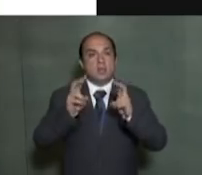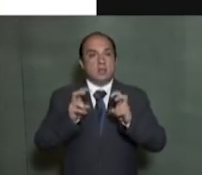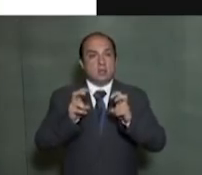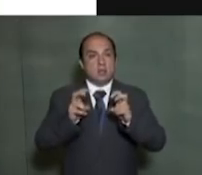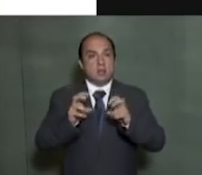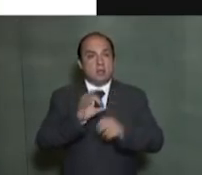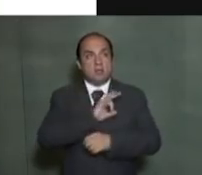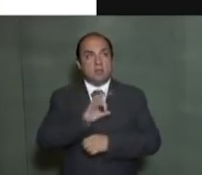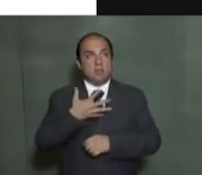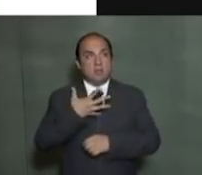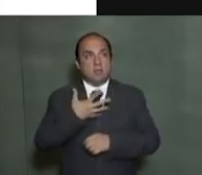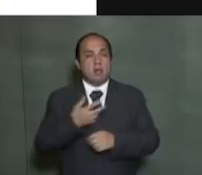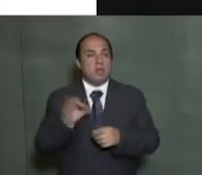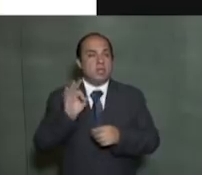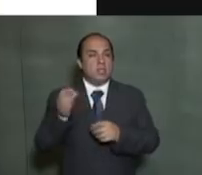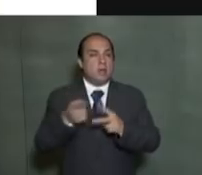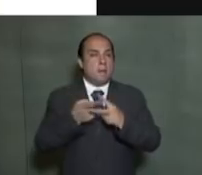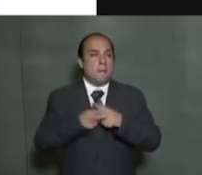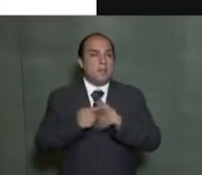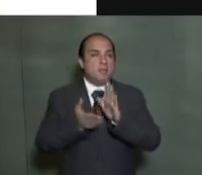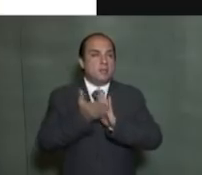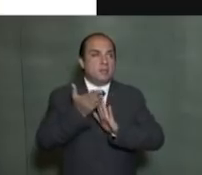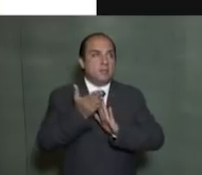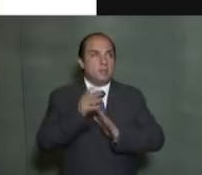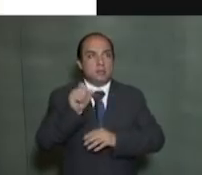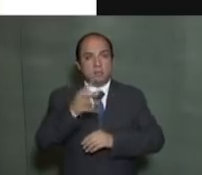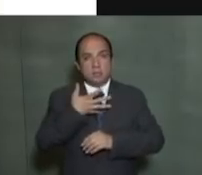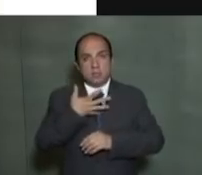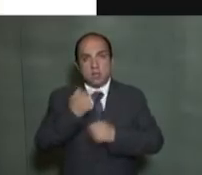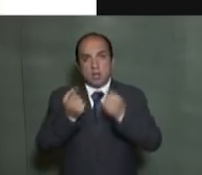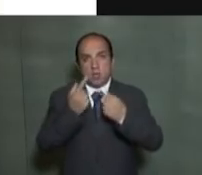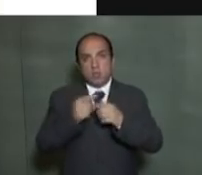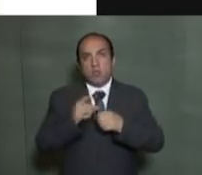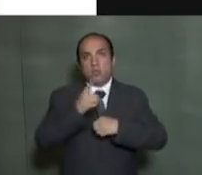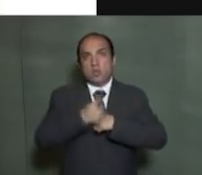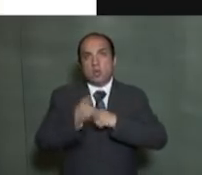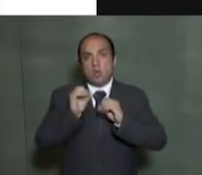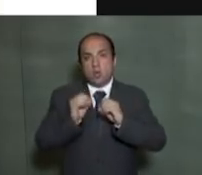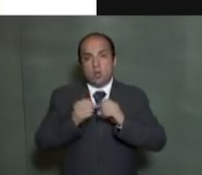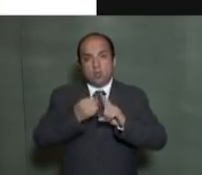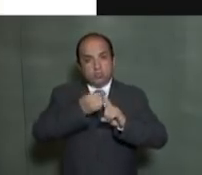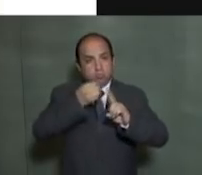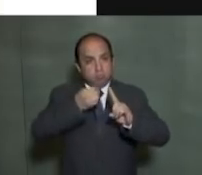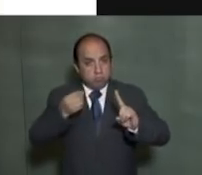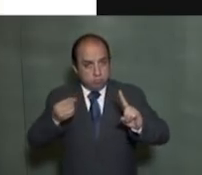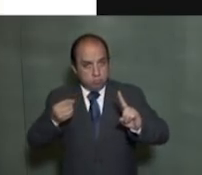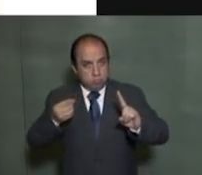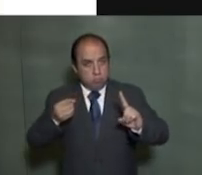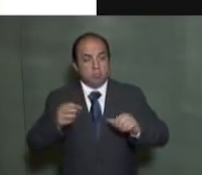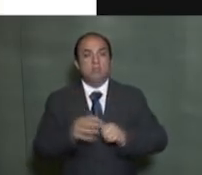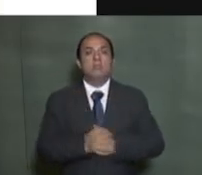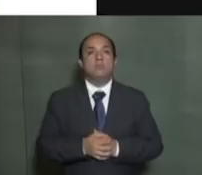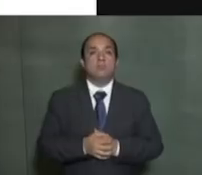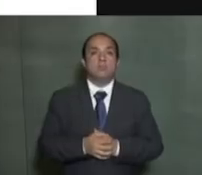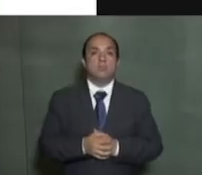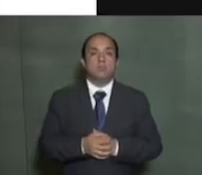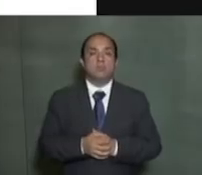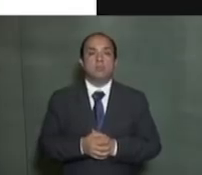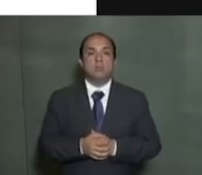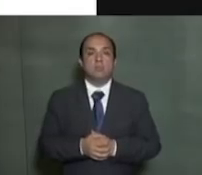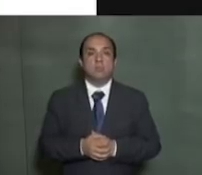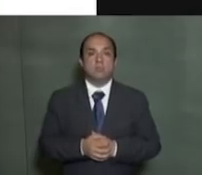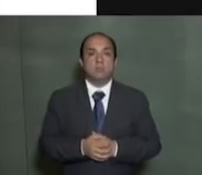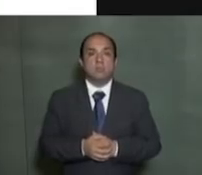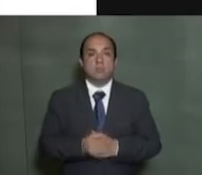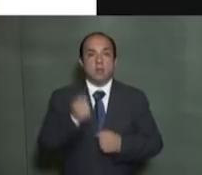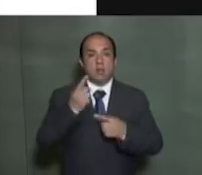pueden venir del origen. También aquí hay algunas deficiencias o inconsistencias más bien en algunos